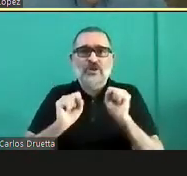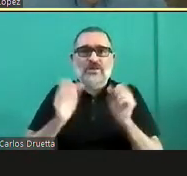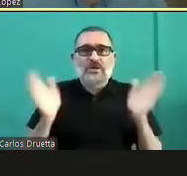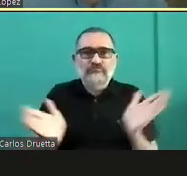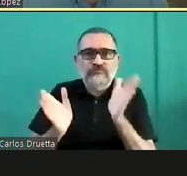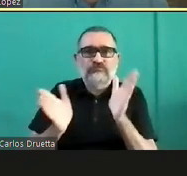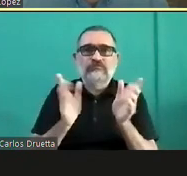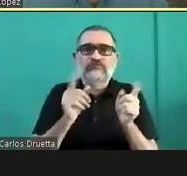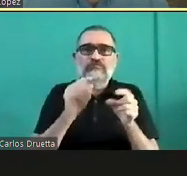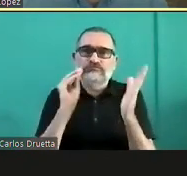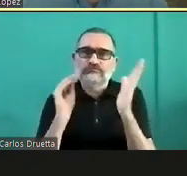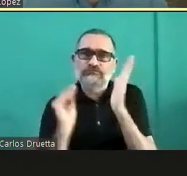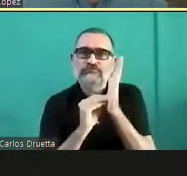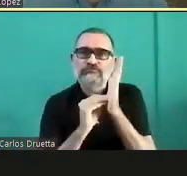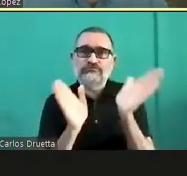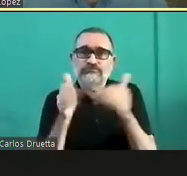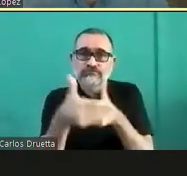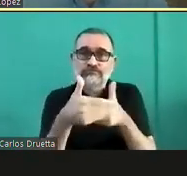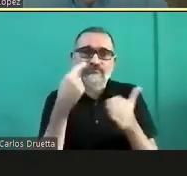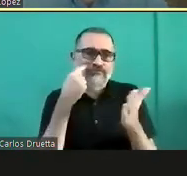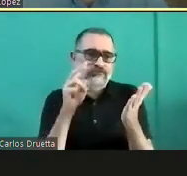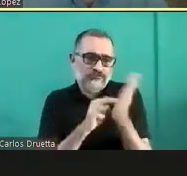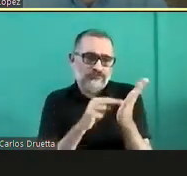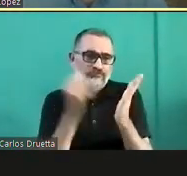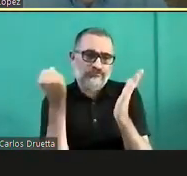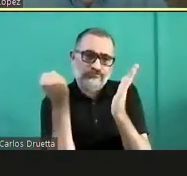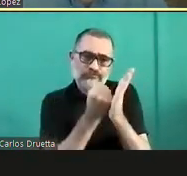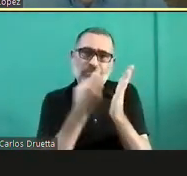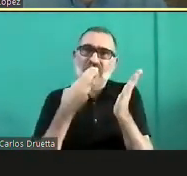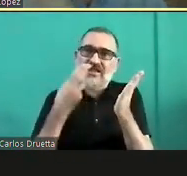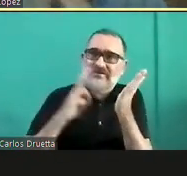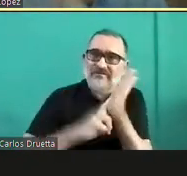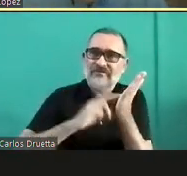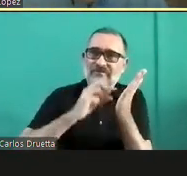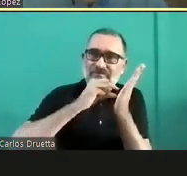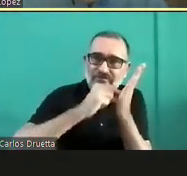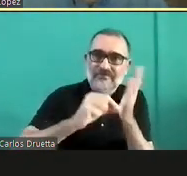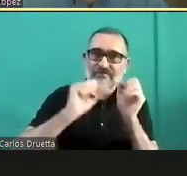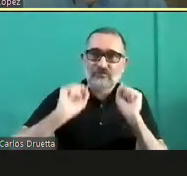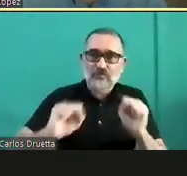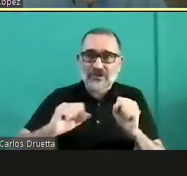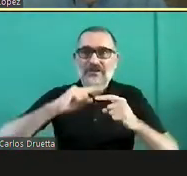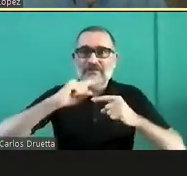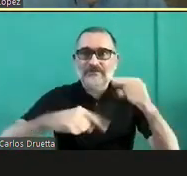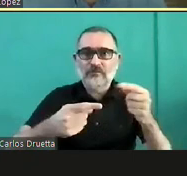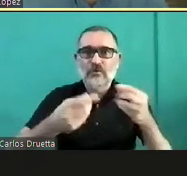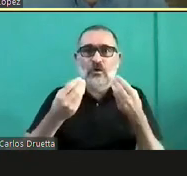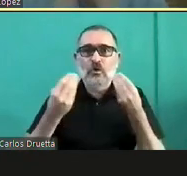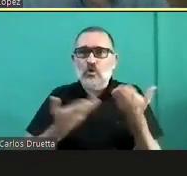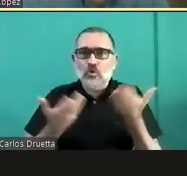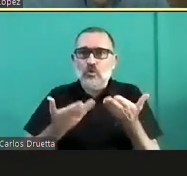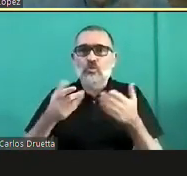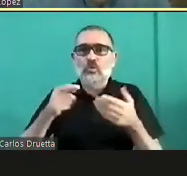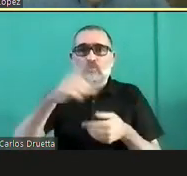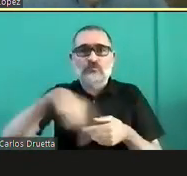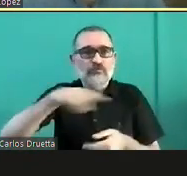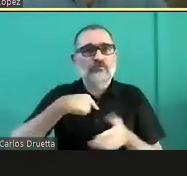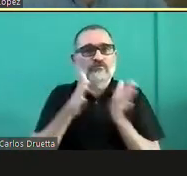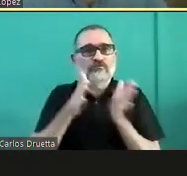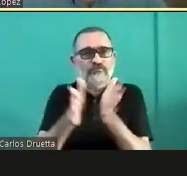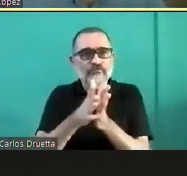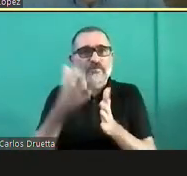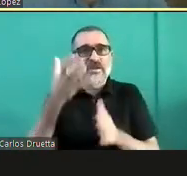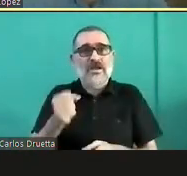pero claramente el el haber instalado estos sellos de advertencia previo a la pandemia es más durante algún momento